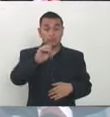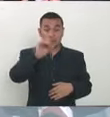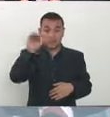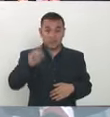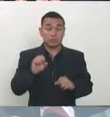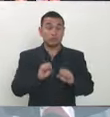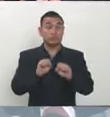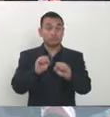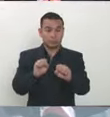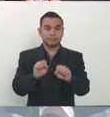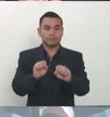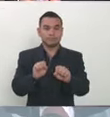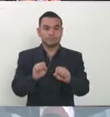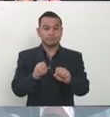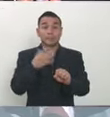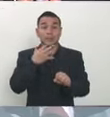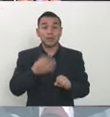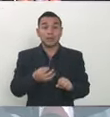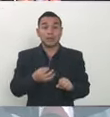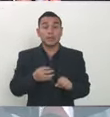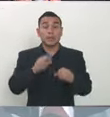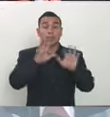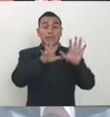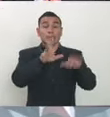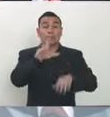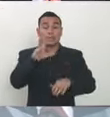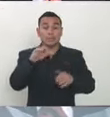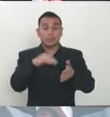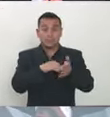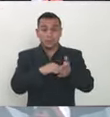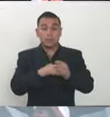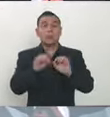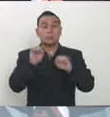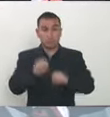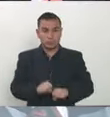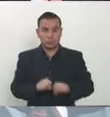cuidados intensivos, lo más que podemos esperar es alcanzarlos.